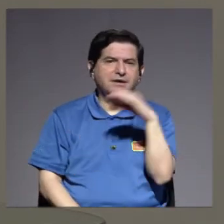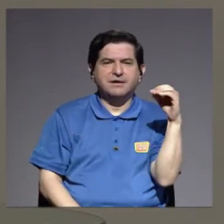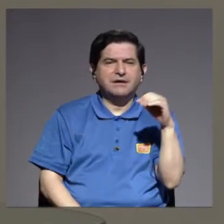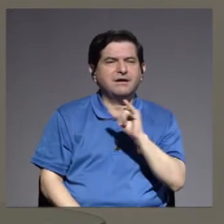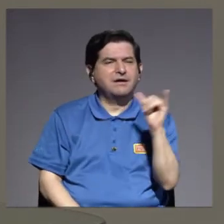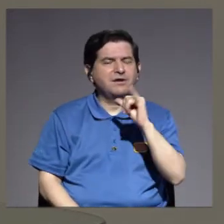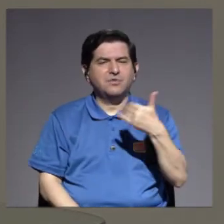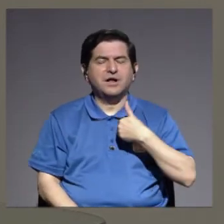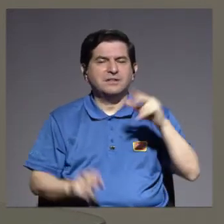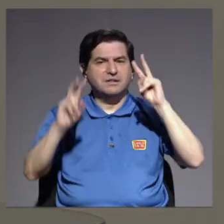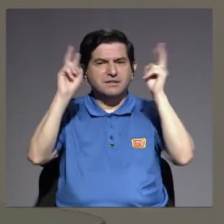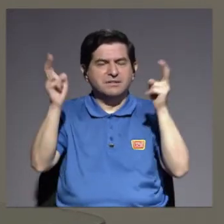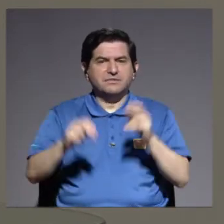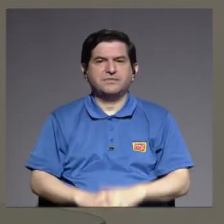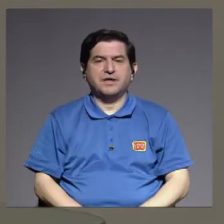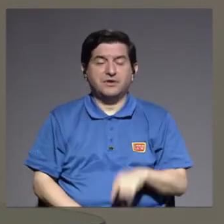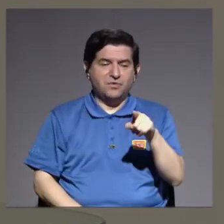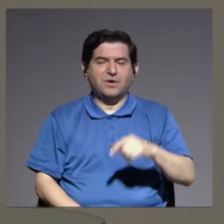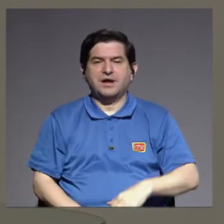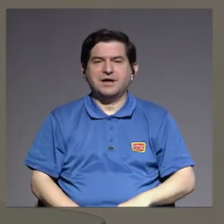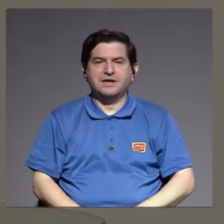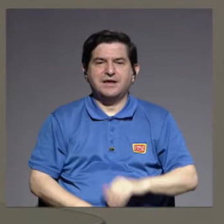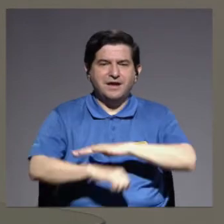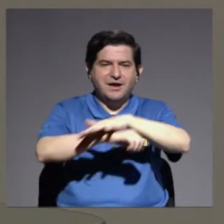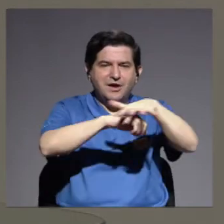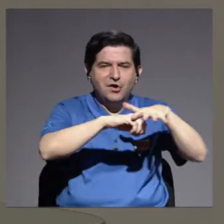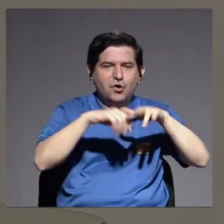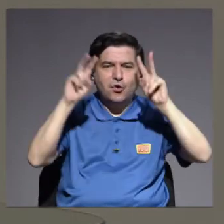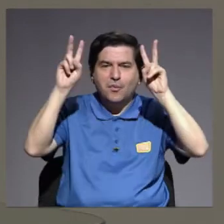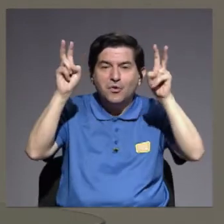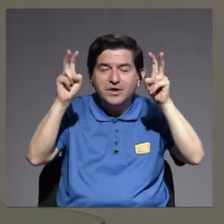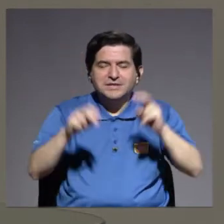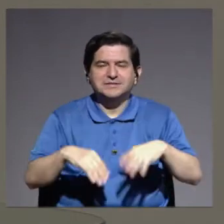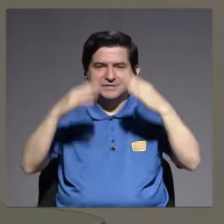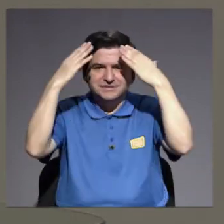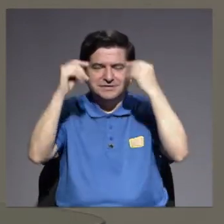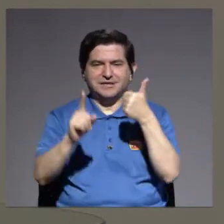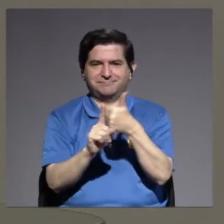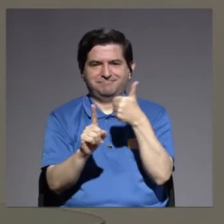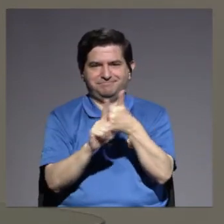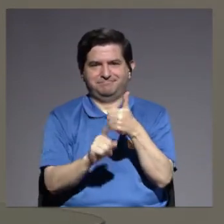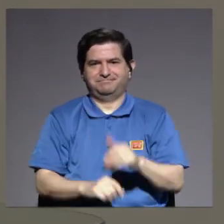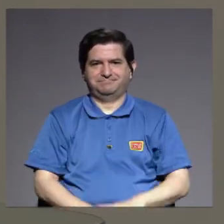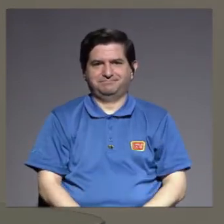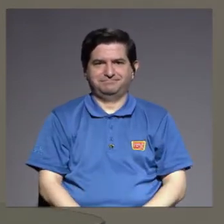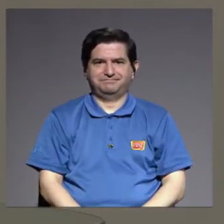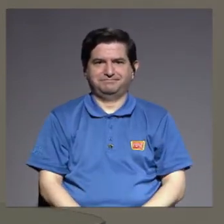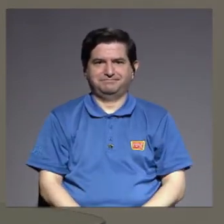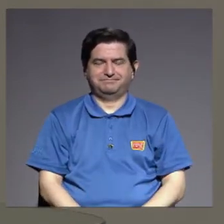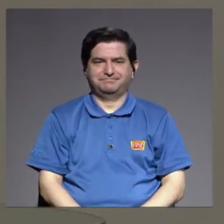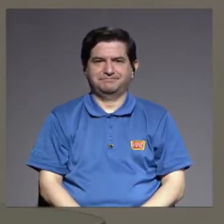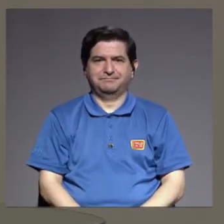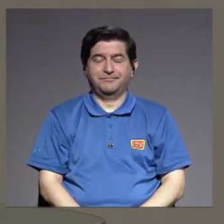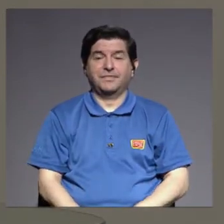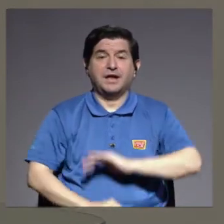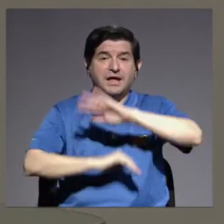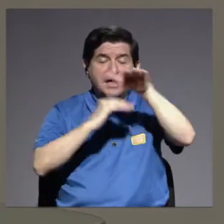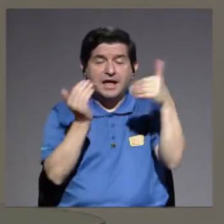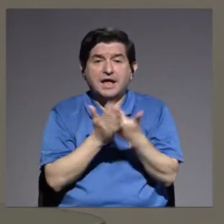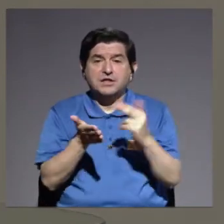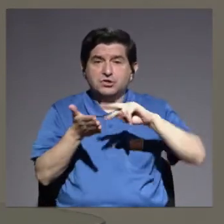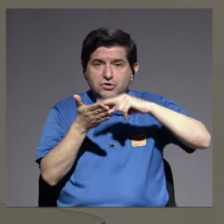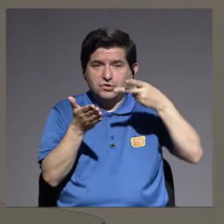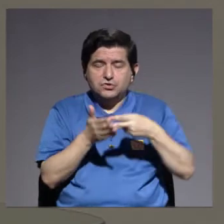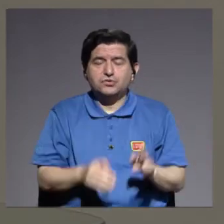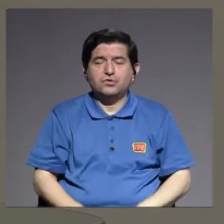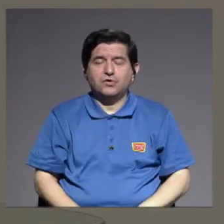también tengo todo el tema de las islas de información, ¿verdad? Como tal, a nivel de todo lo que tiene que ver con